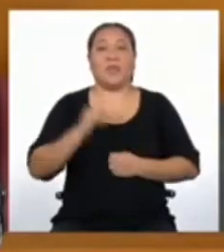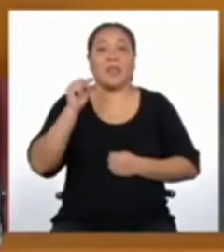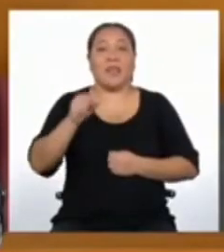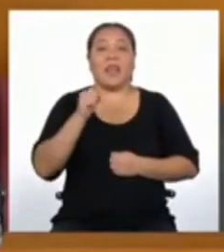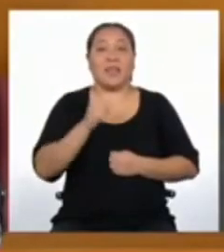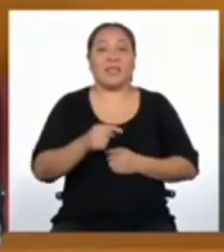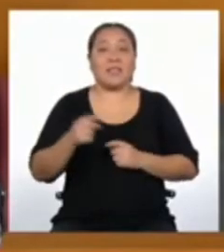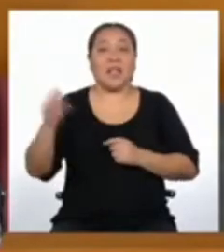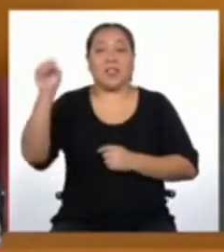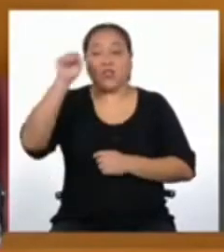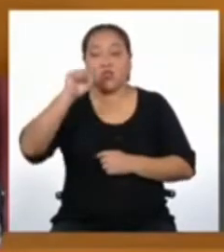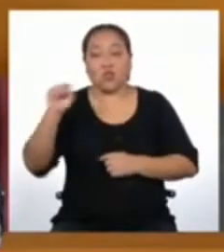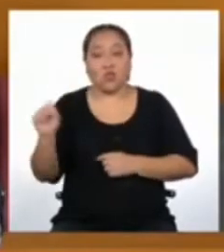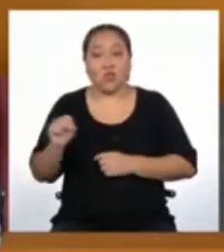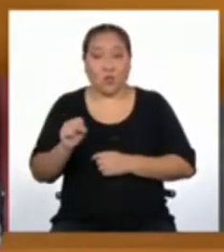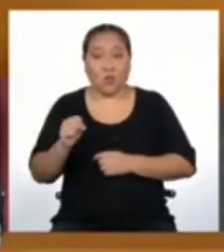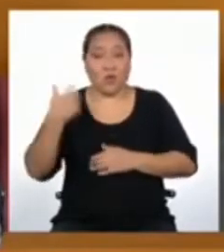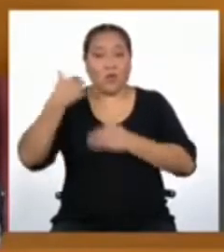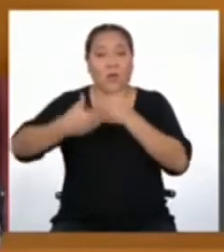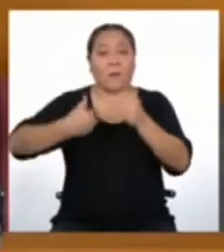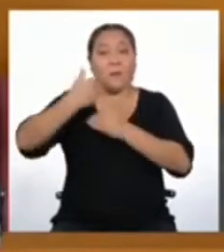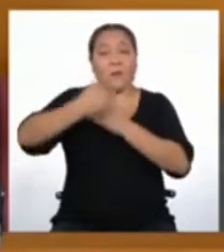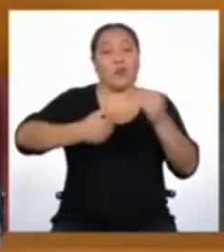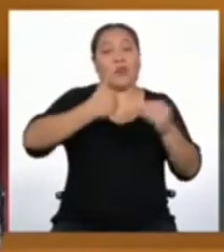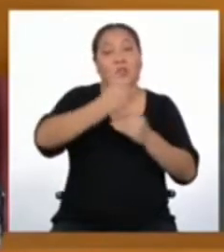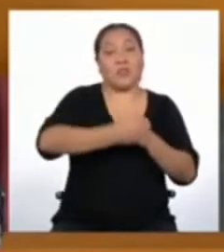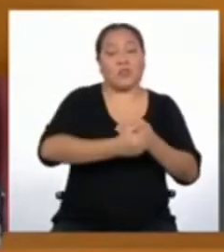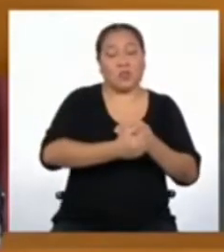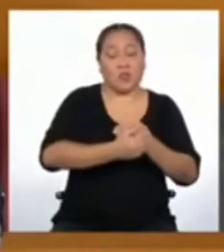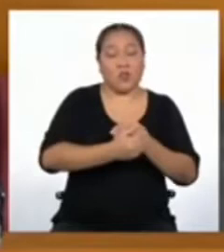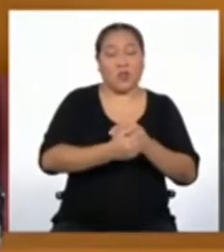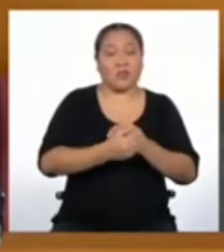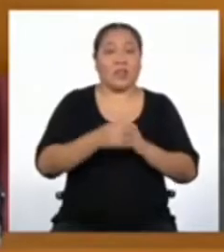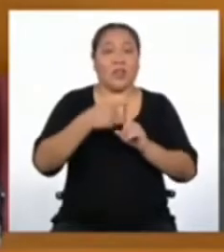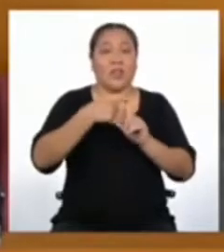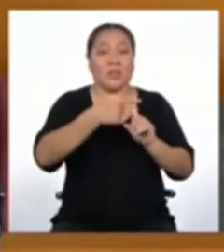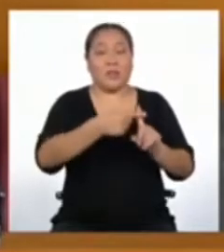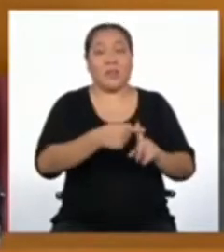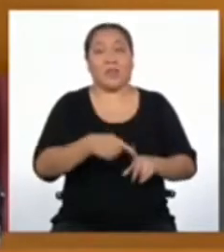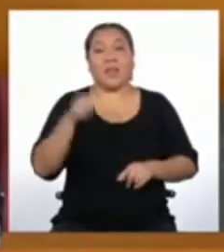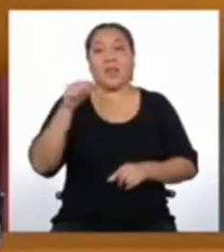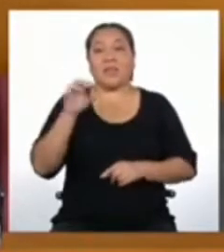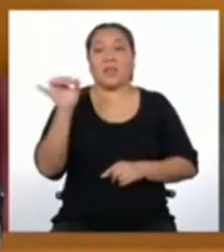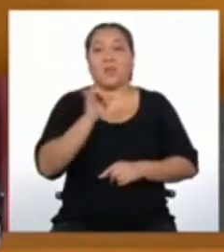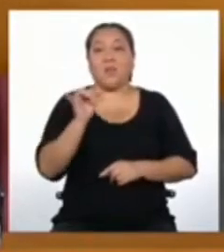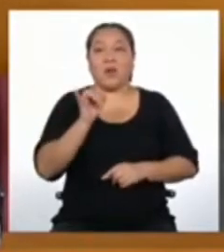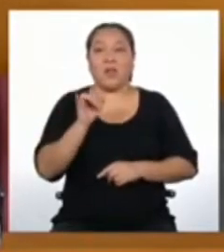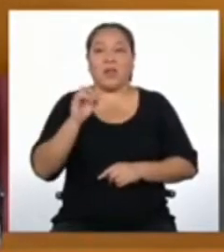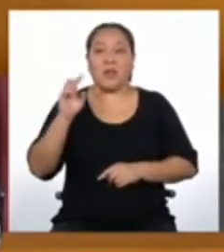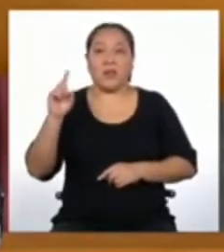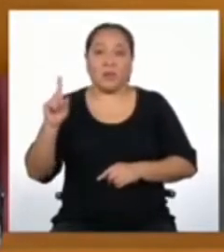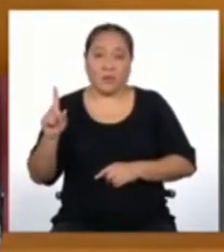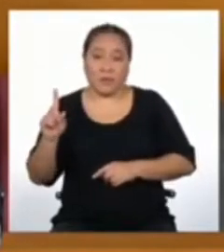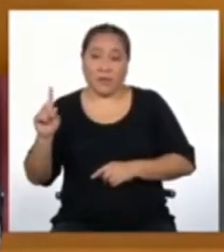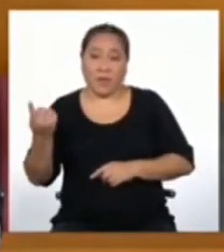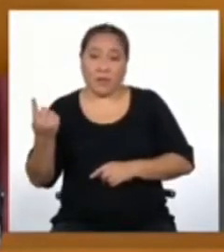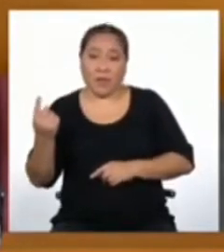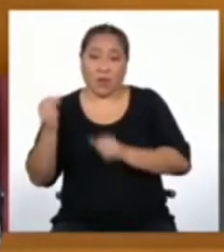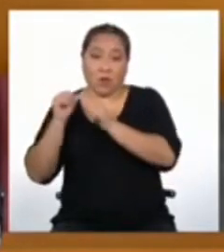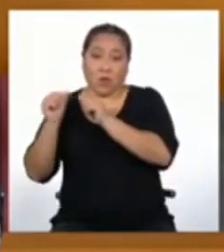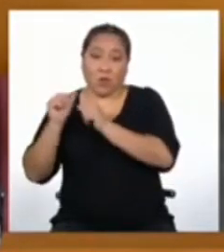n términos de una progresión aritmética es igual a la suma del primer y último